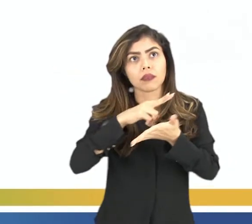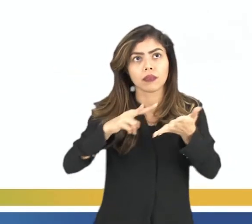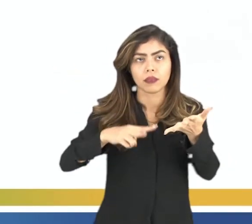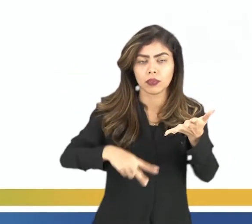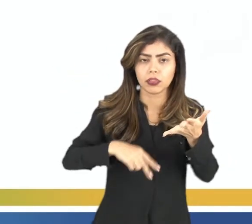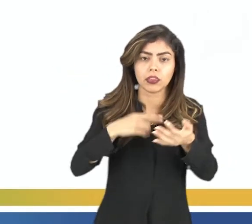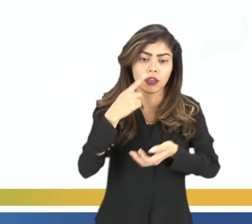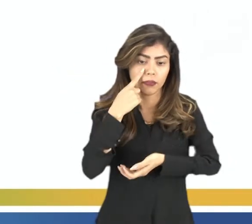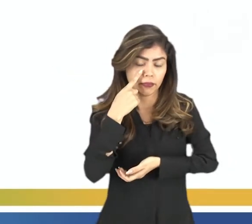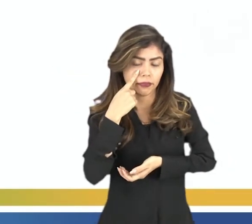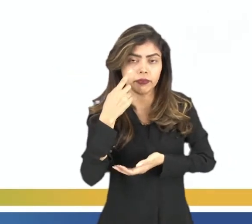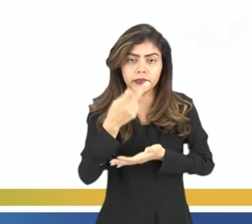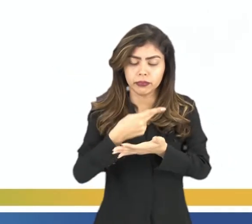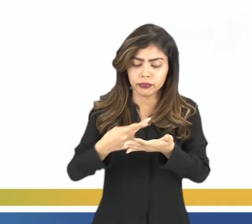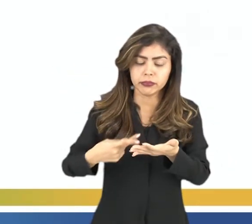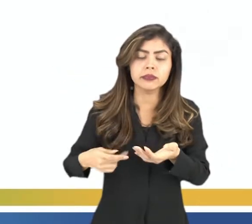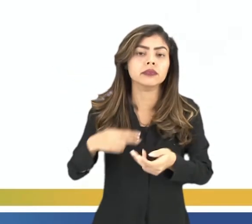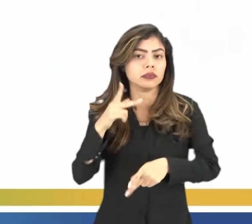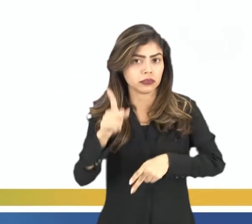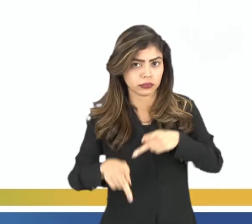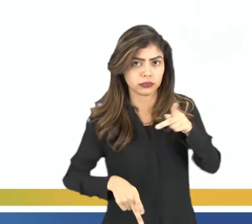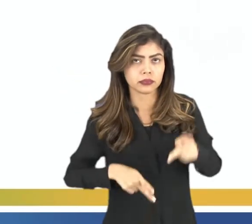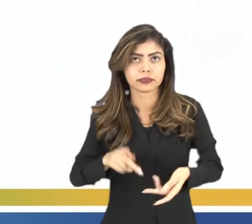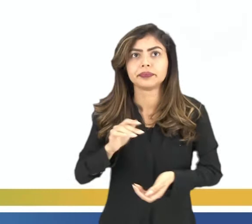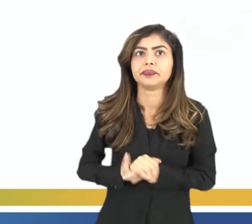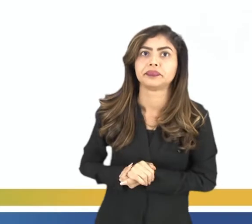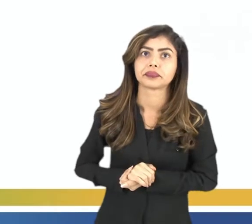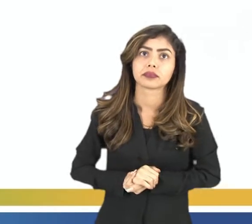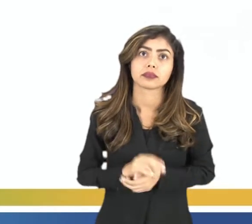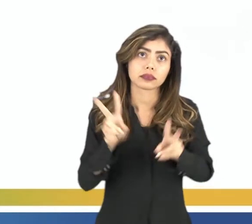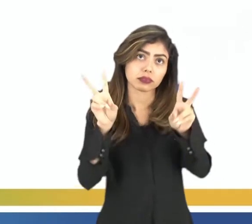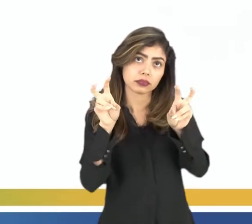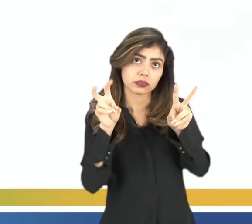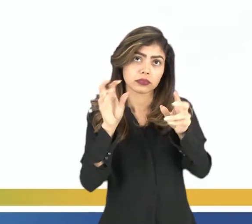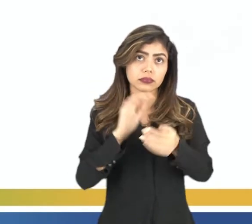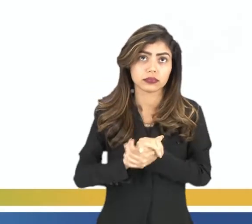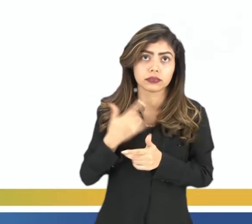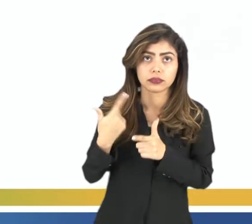cierto interés de la opinión pública al tratar temas